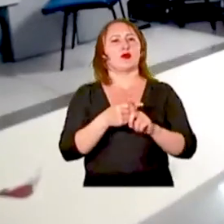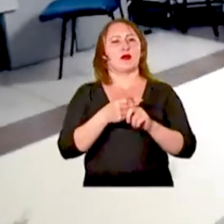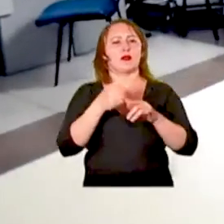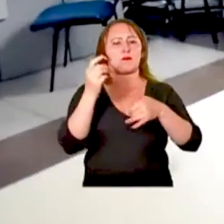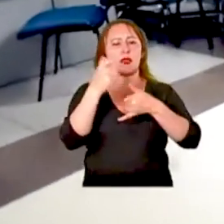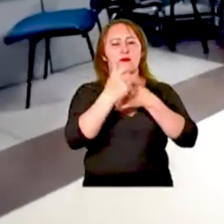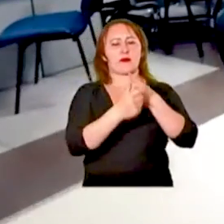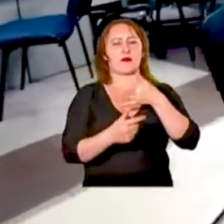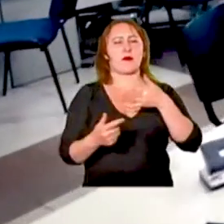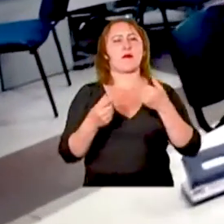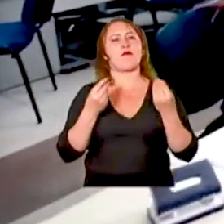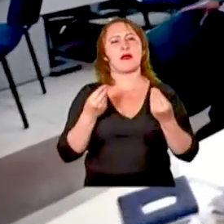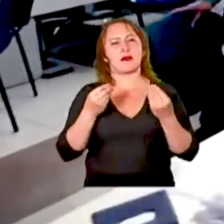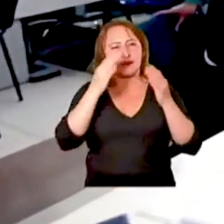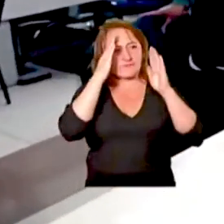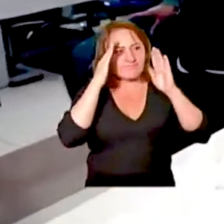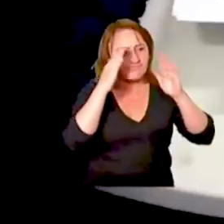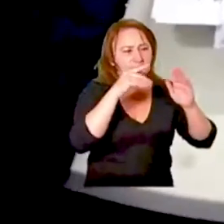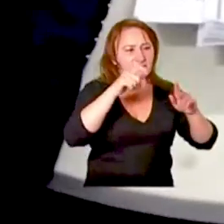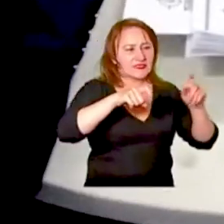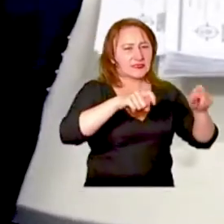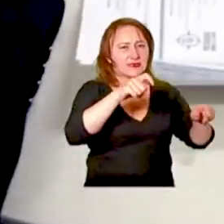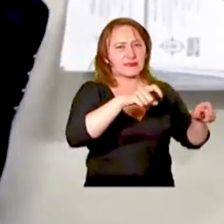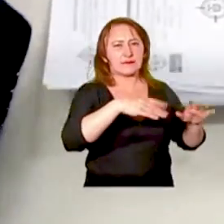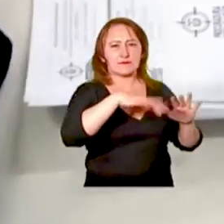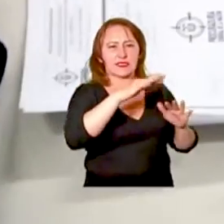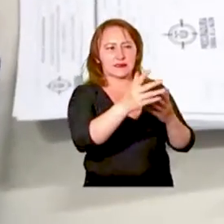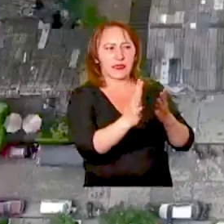las necesidades más sentidas de los colombianos.